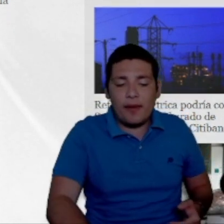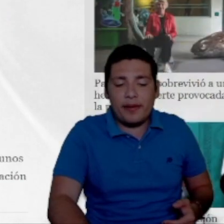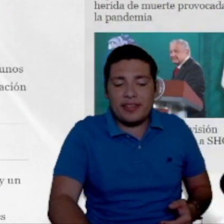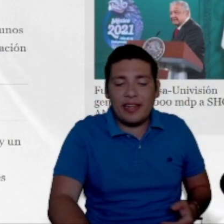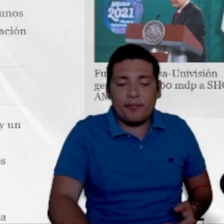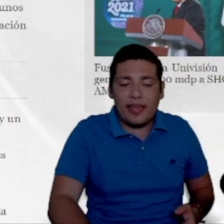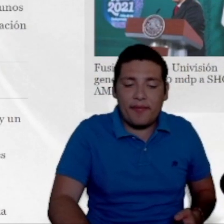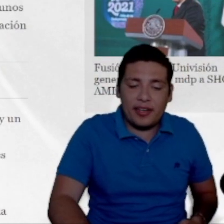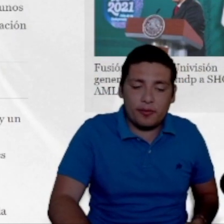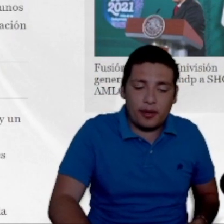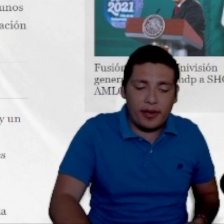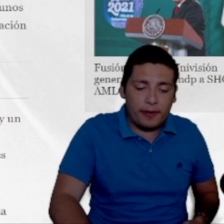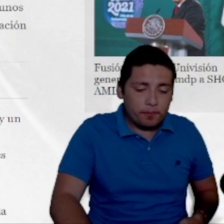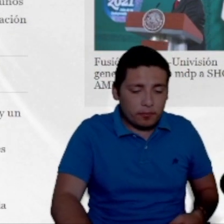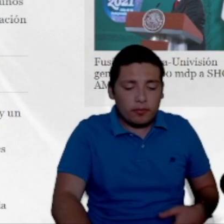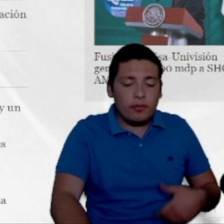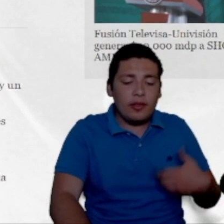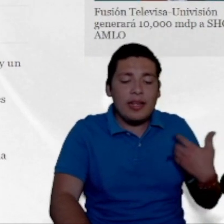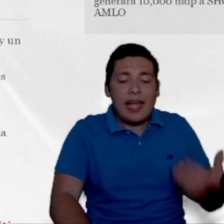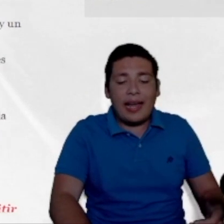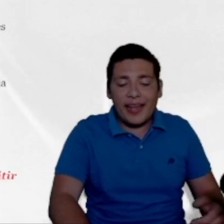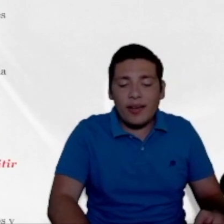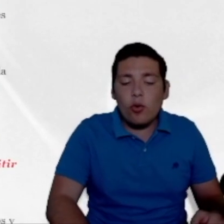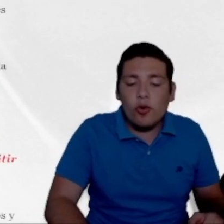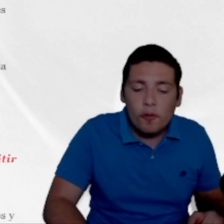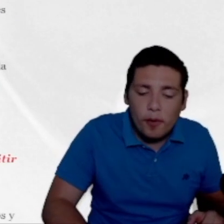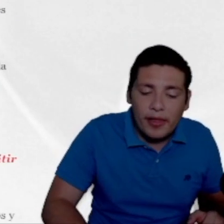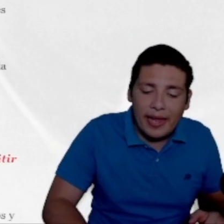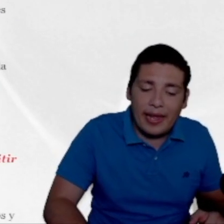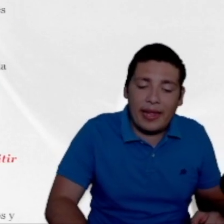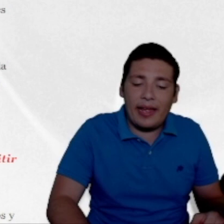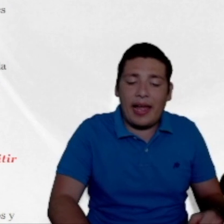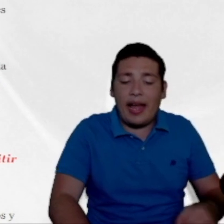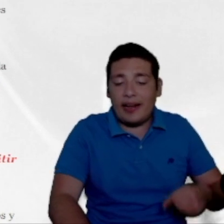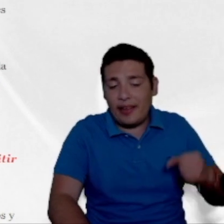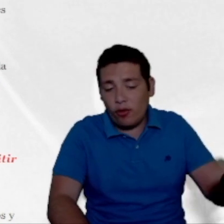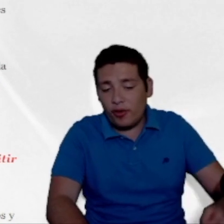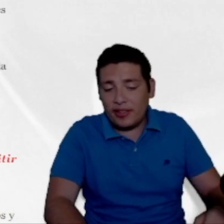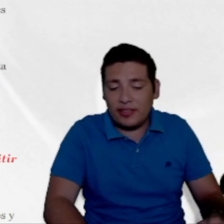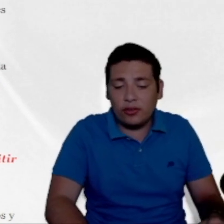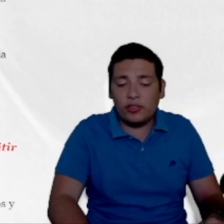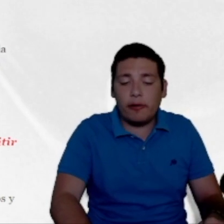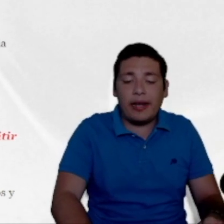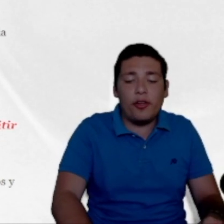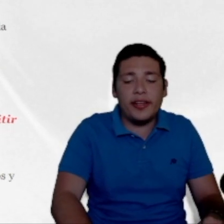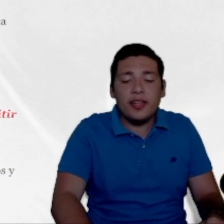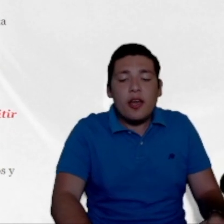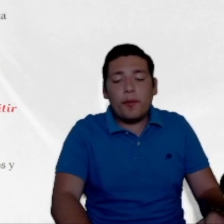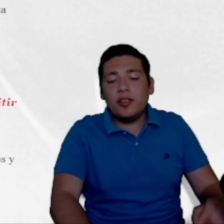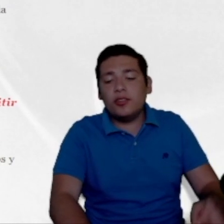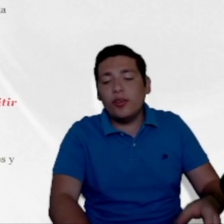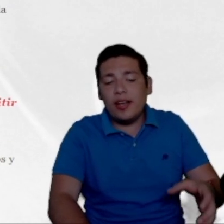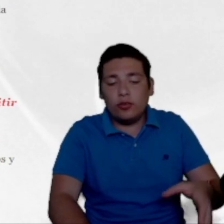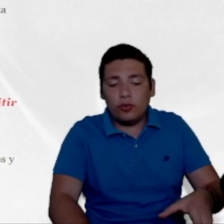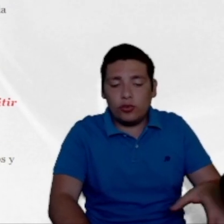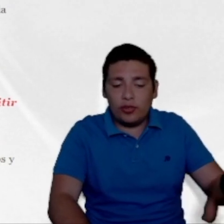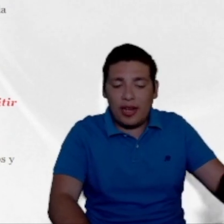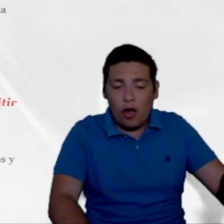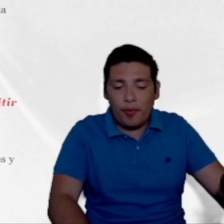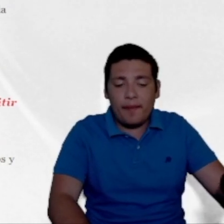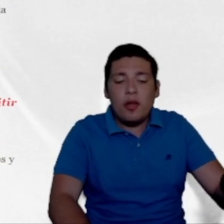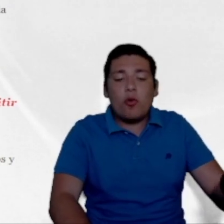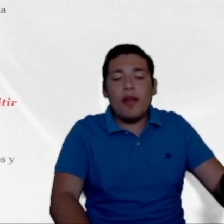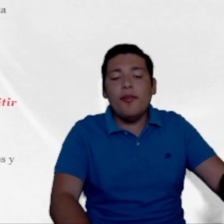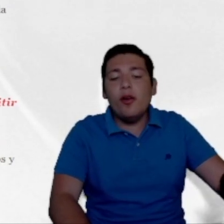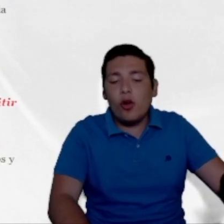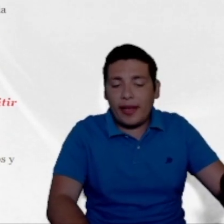detalló el presidente Andrés Manuel: ayer un grupo de alrededor de 300 trabajadores protestó en la construcción de